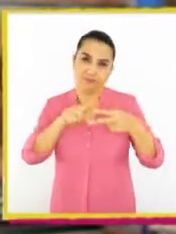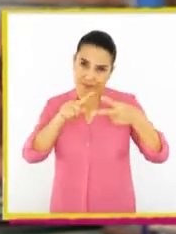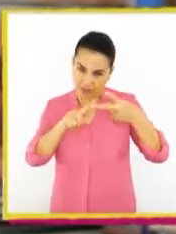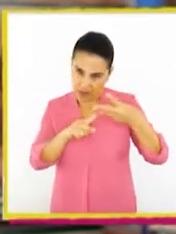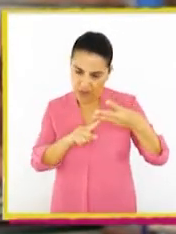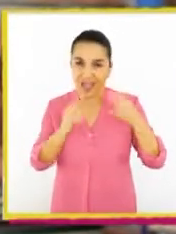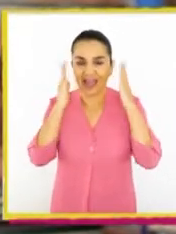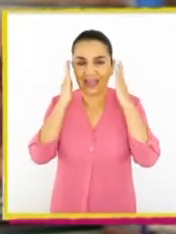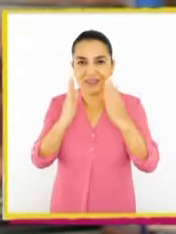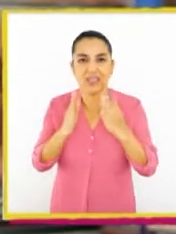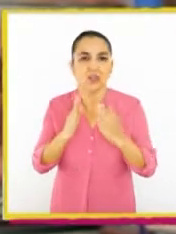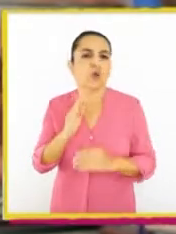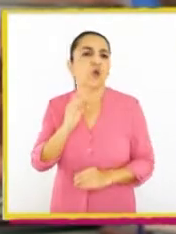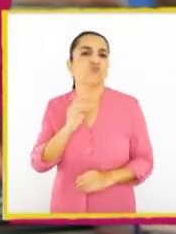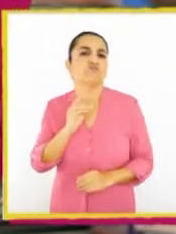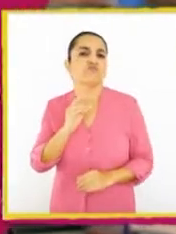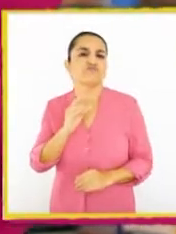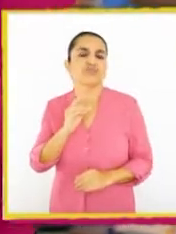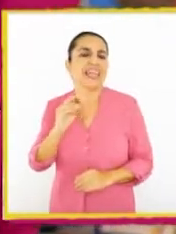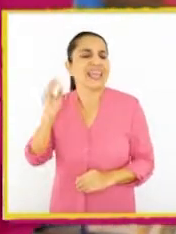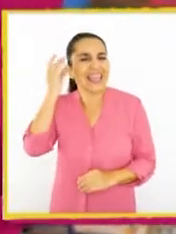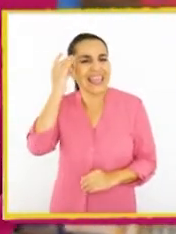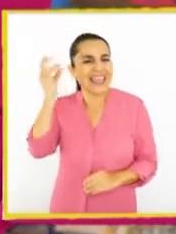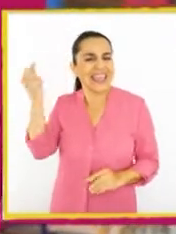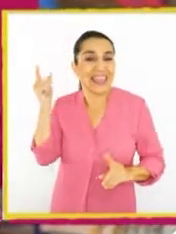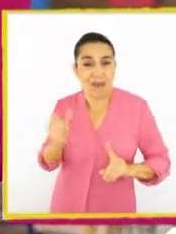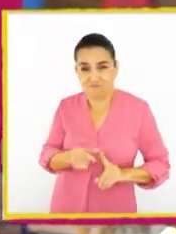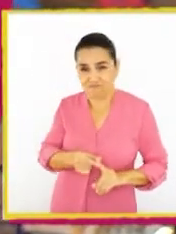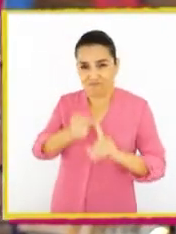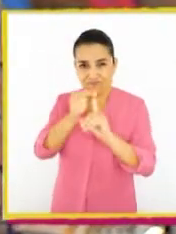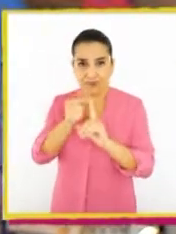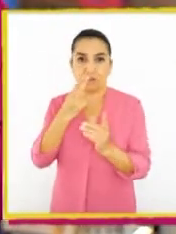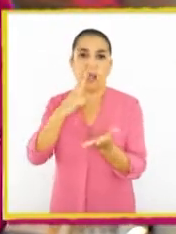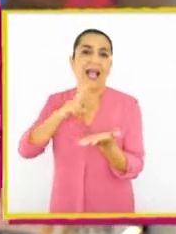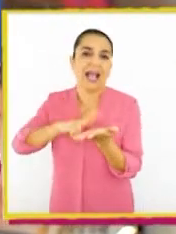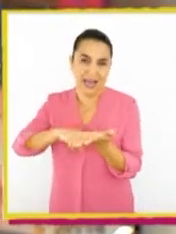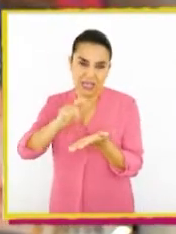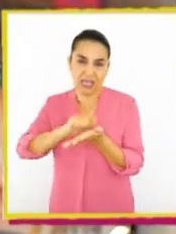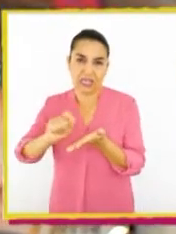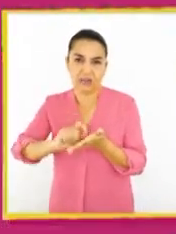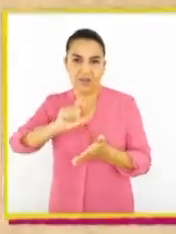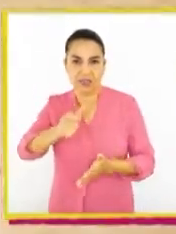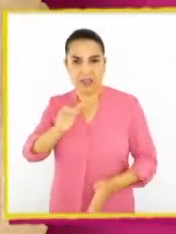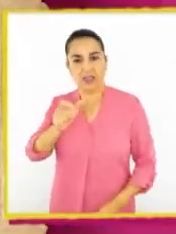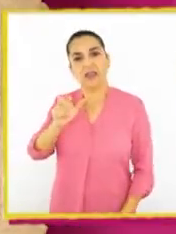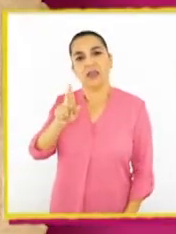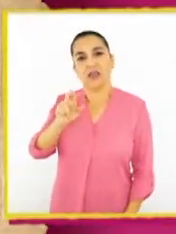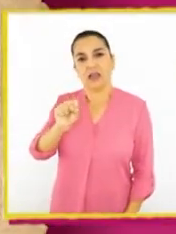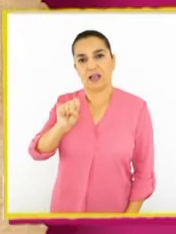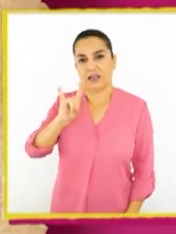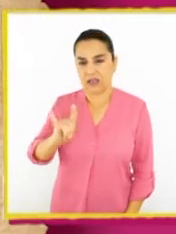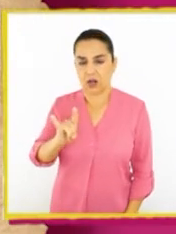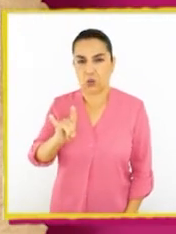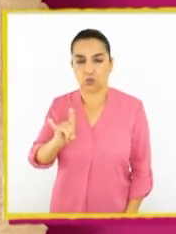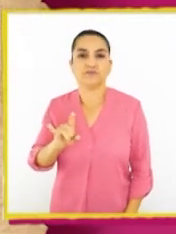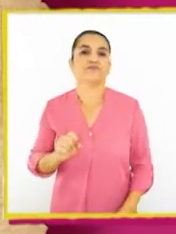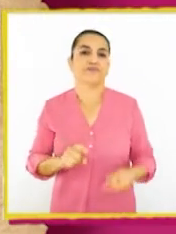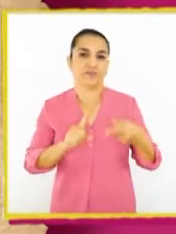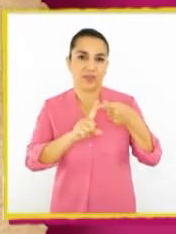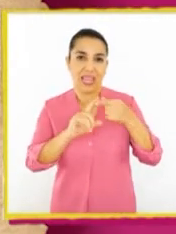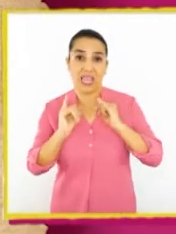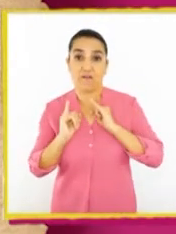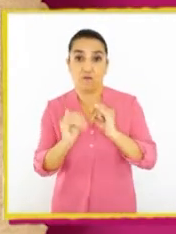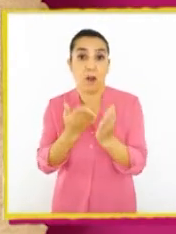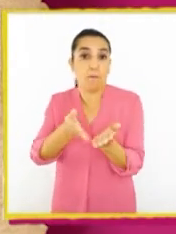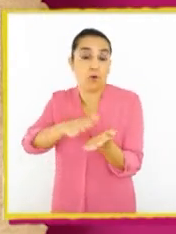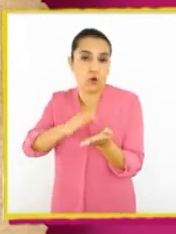Veamos las opciones. Atentos. ¿Cuál es la idea central de la carta de Miguel Grau? A. Informar de la muerte de